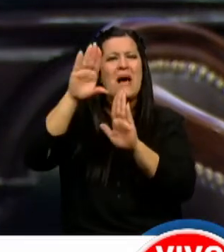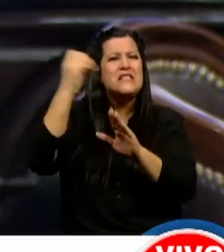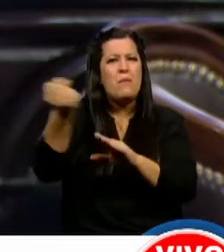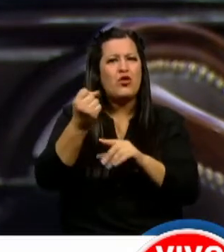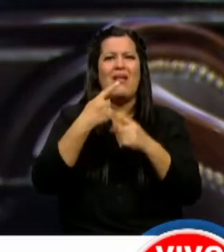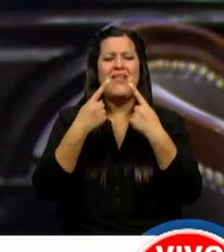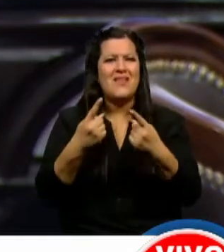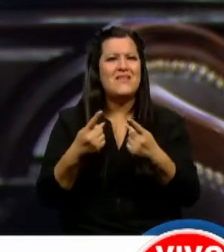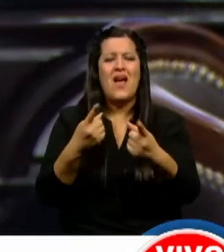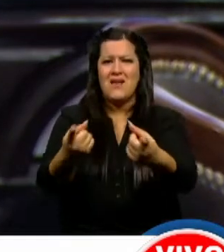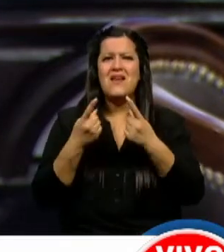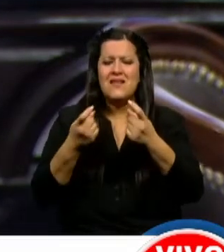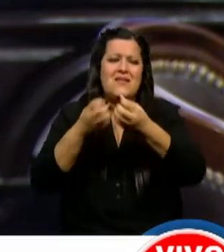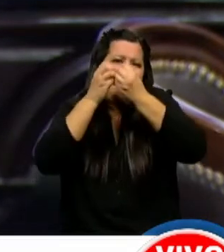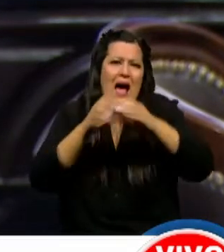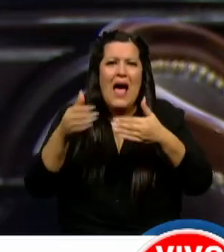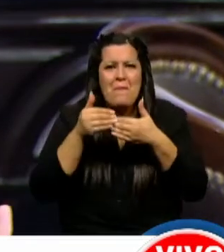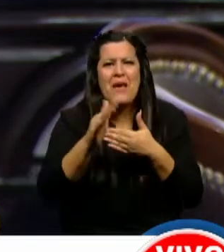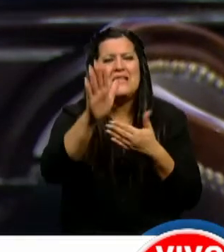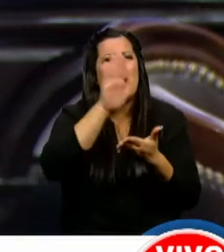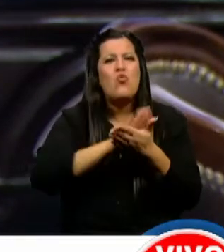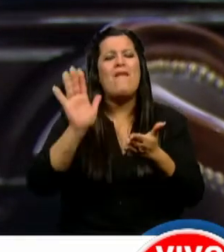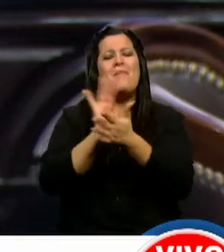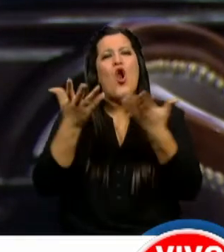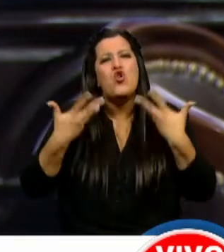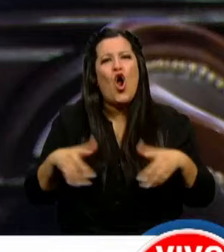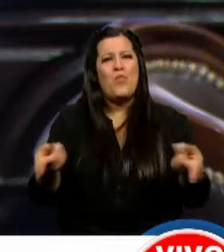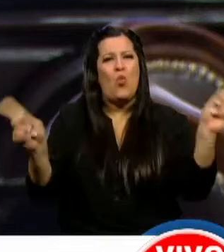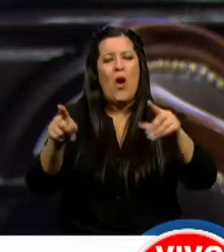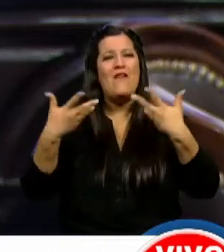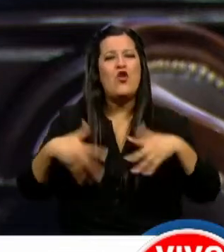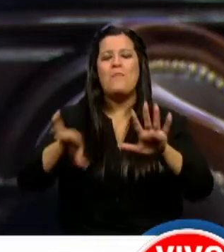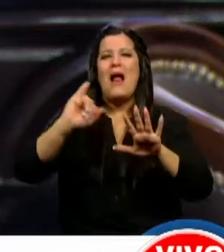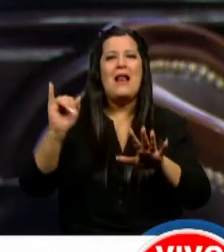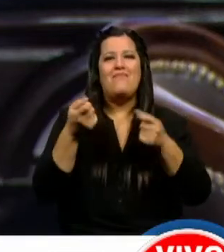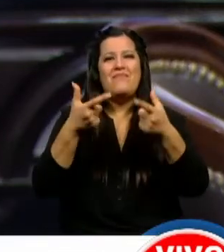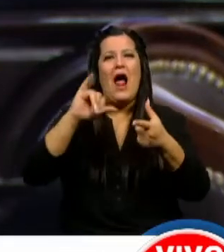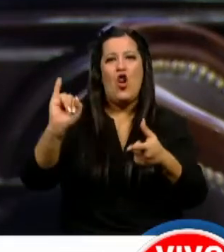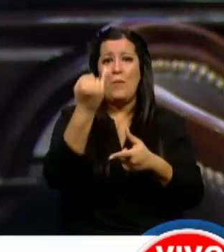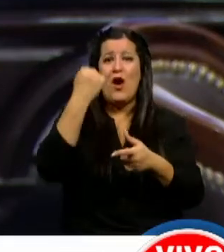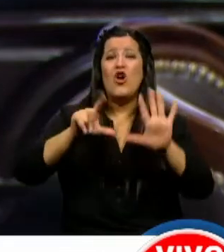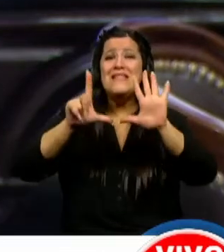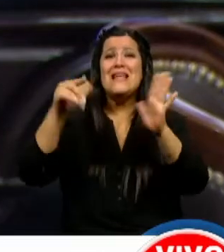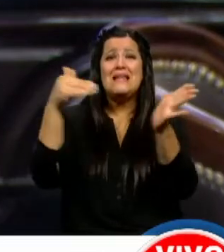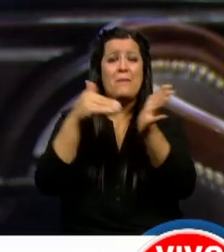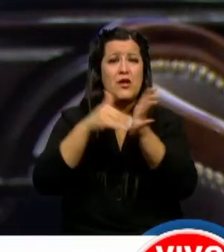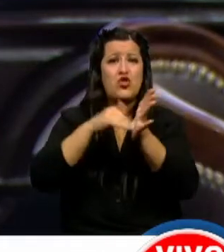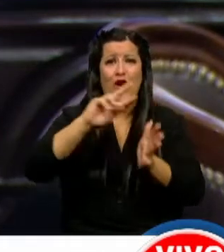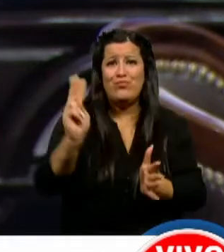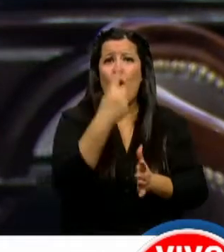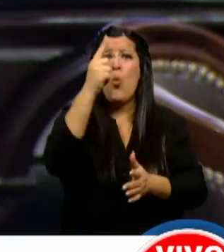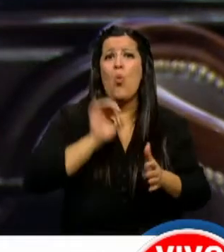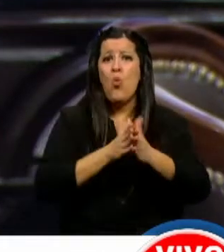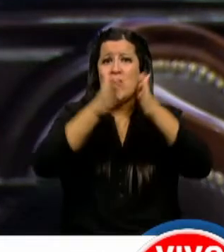que necesitábamos empezar la nueva normalidad de una mejor manera. Decía 7 millones de defunciones al